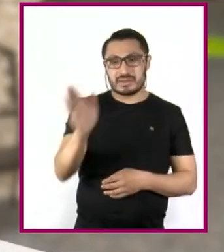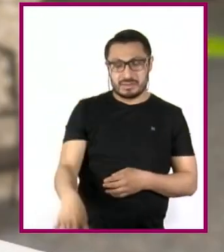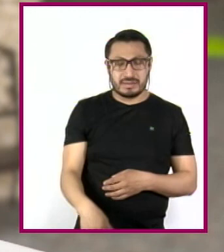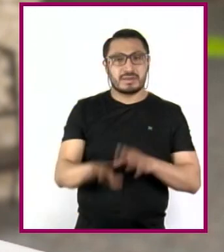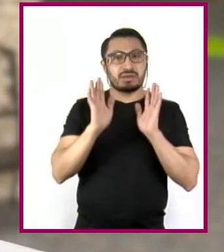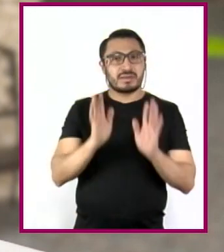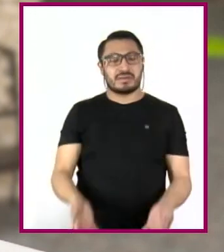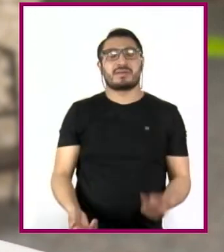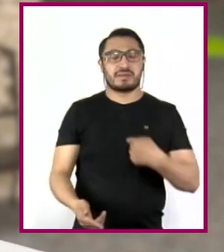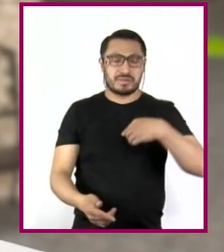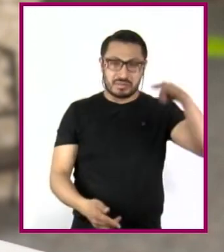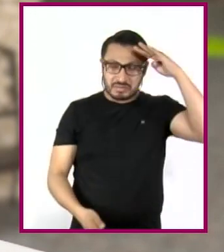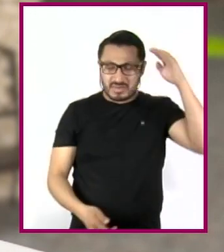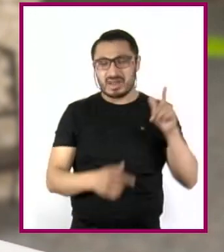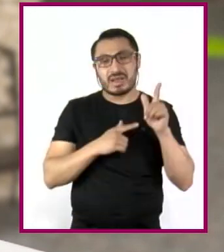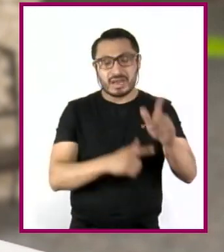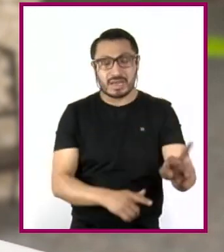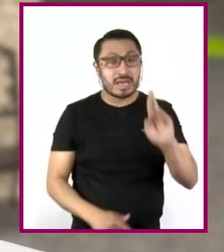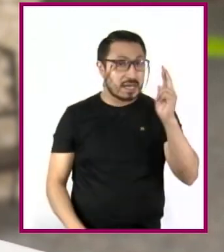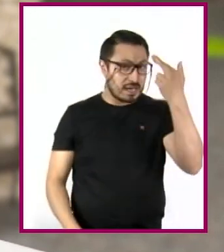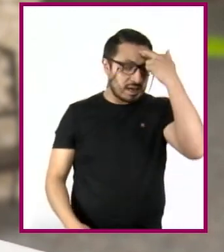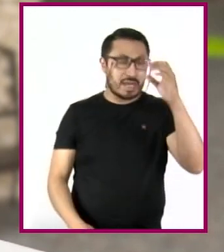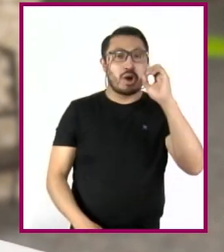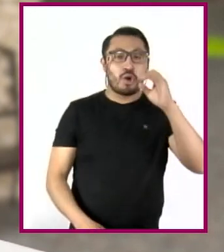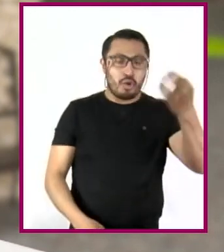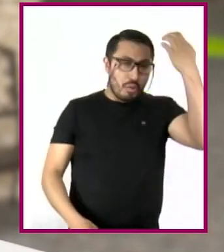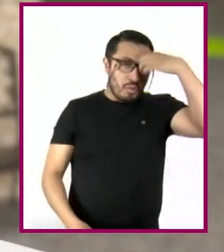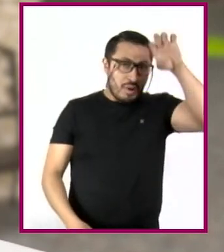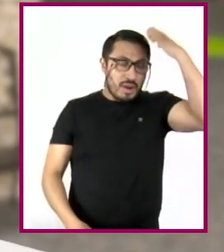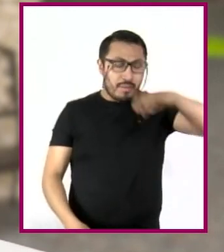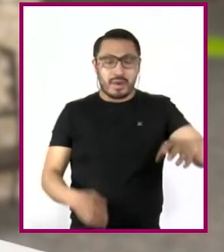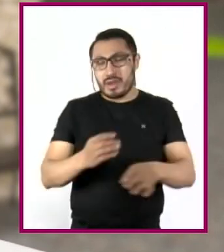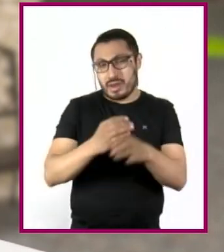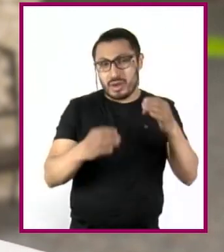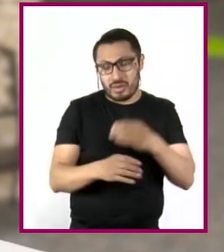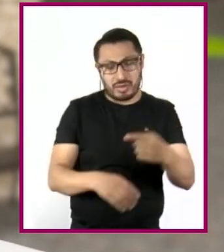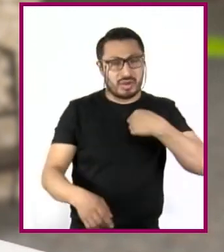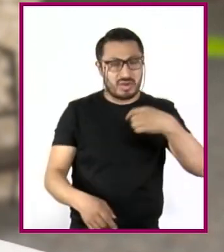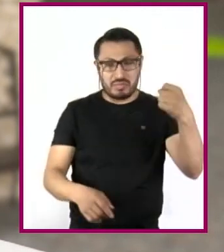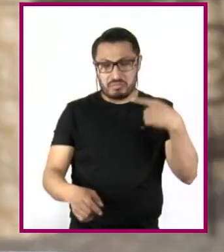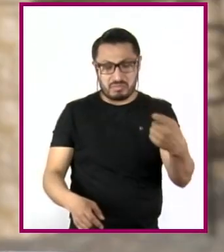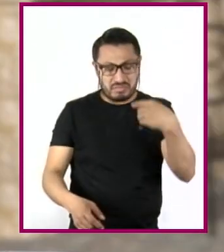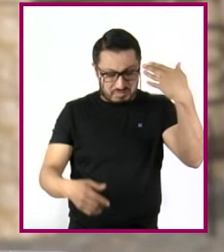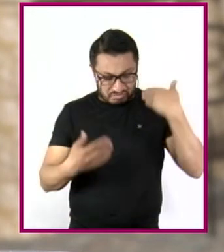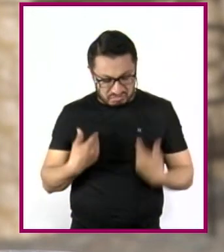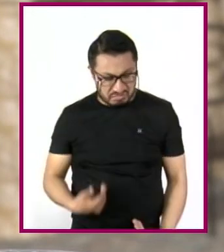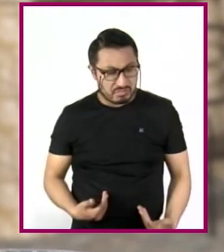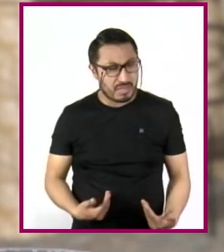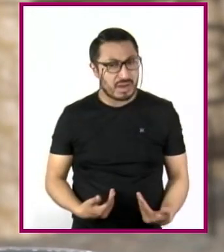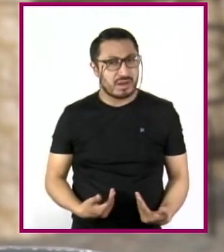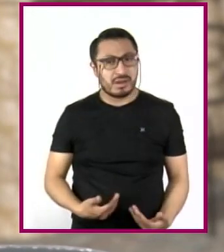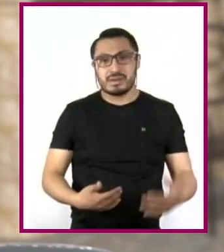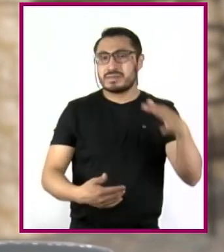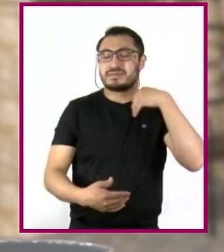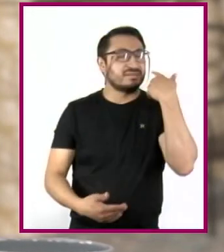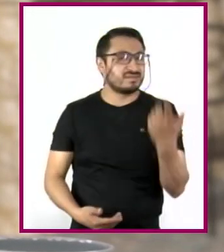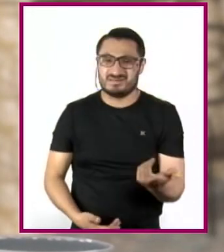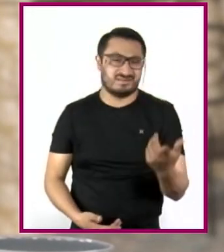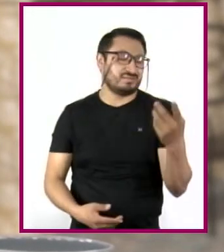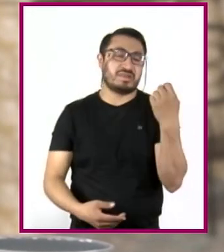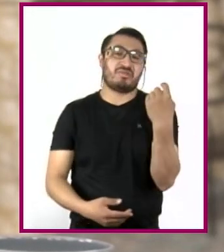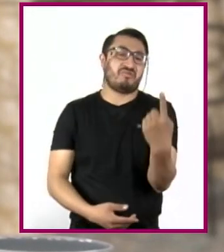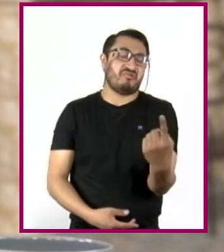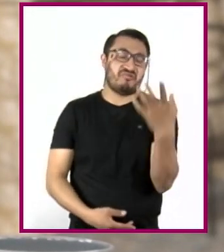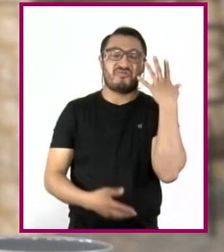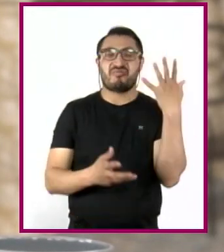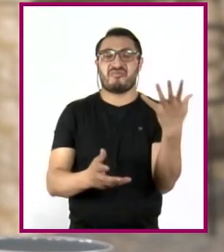seguiré pensando, recordando o experimentando cosas y que seré la misma que soy ahora. Y no quiero tener solo un